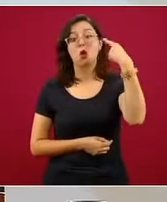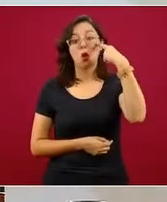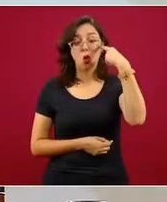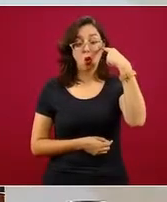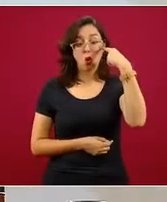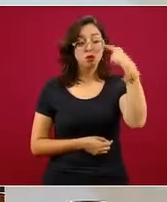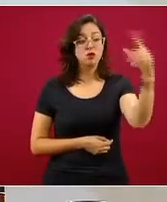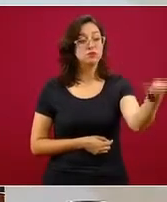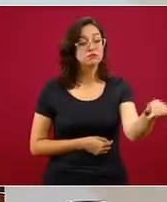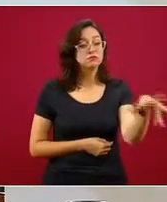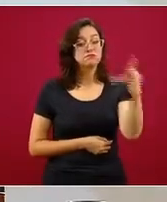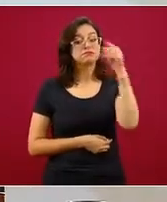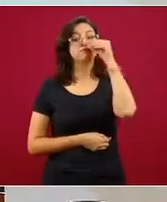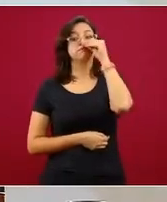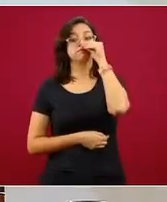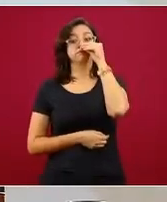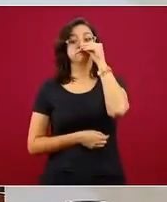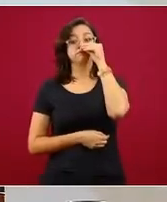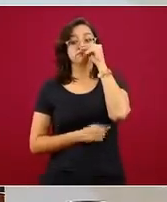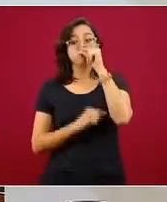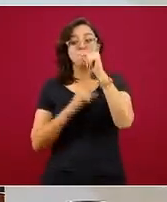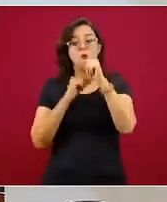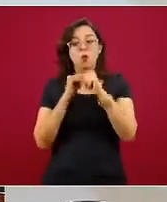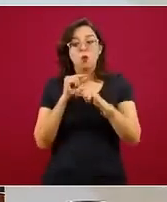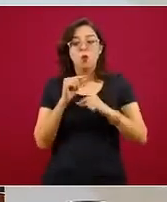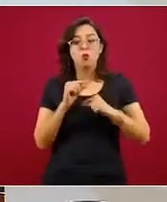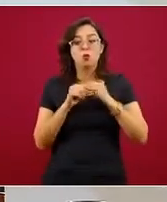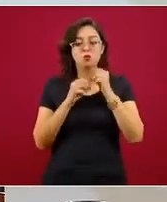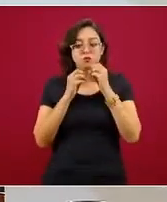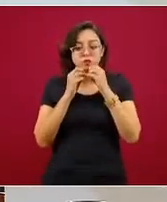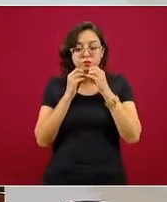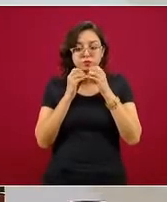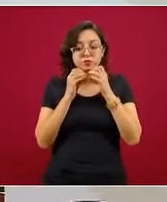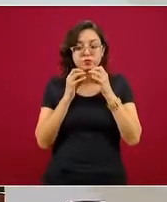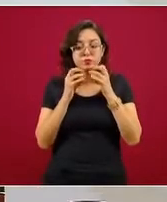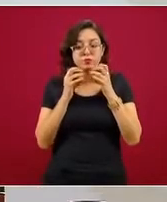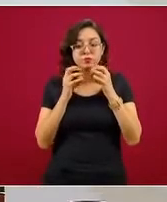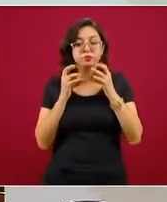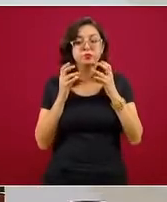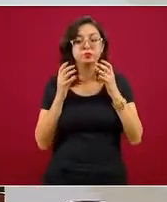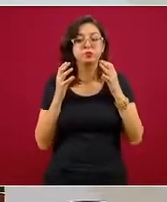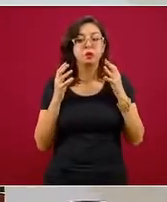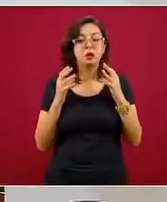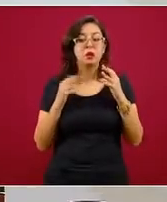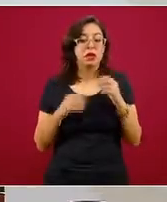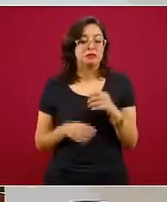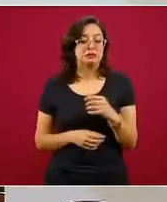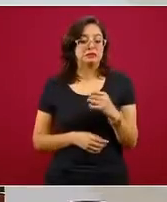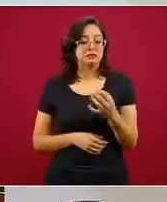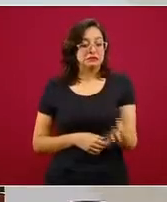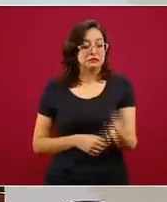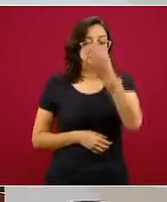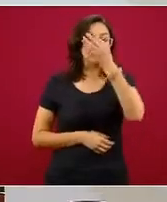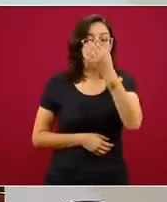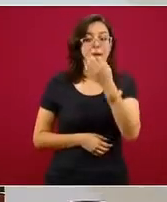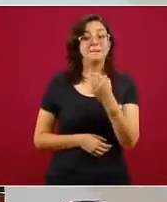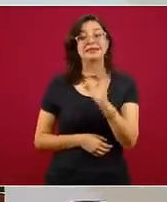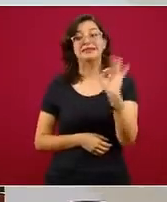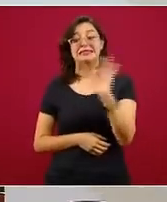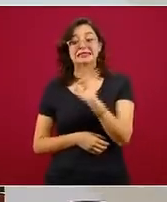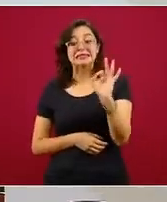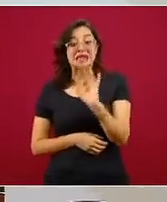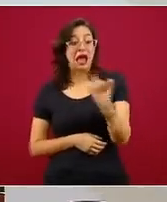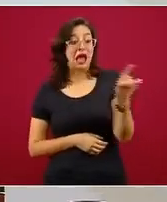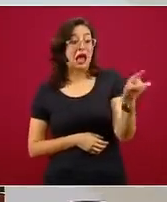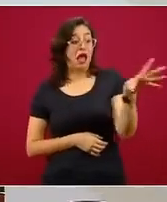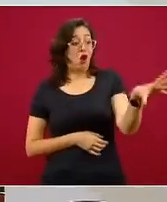ojos, empieza a replicarse. Si yo hago la prueba a los 25 minutos de que alguien